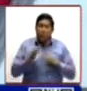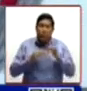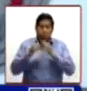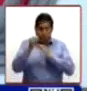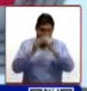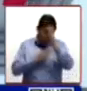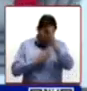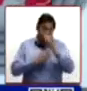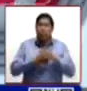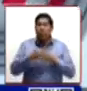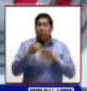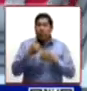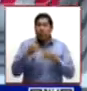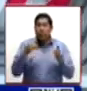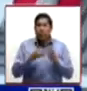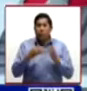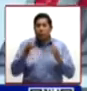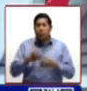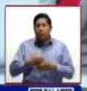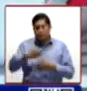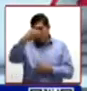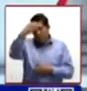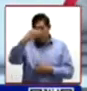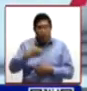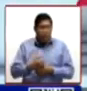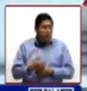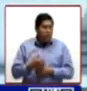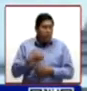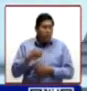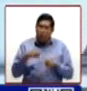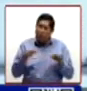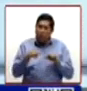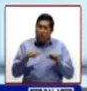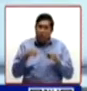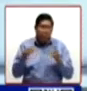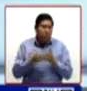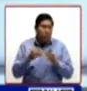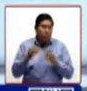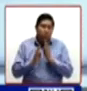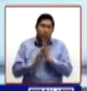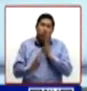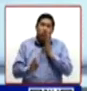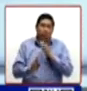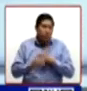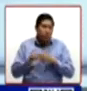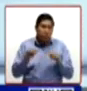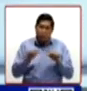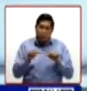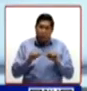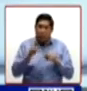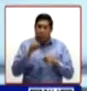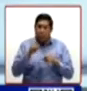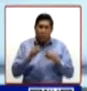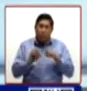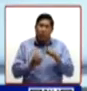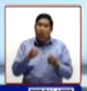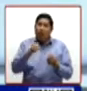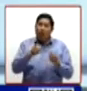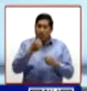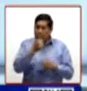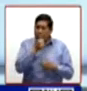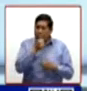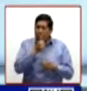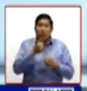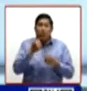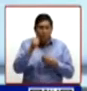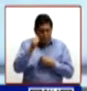construcción, que se llevó por delante postes de energía eléctrica, también chocó contra un bus escolar y por supuesto contra un vehículo particular. Hay heridos y